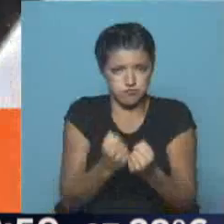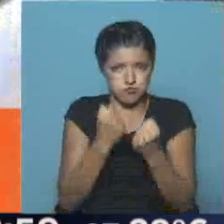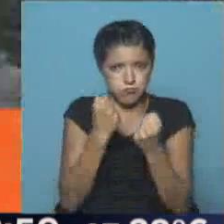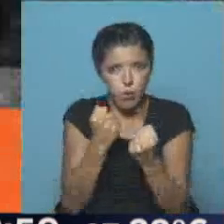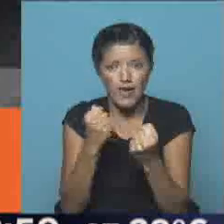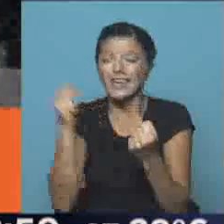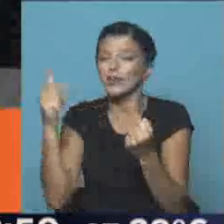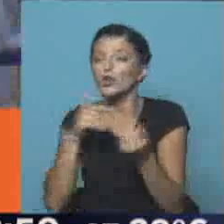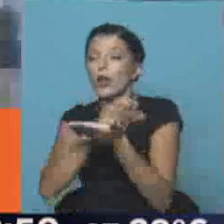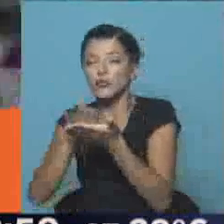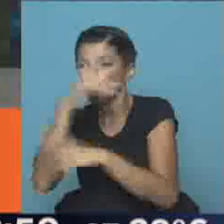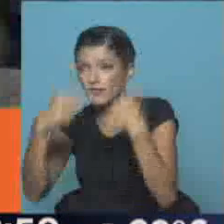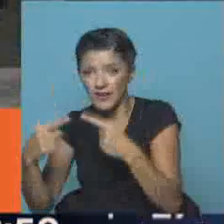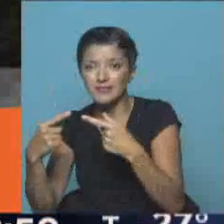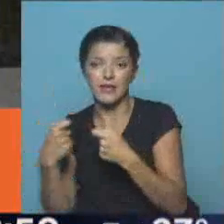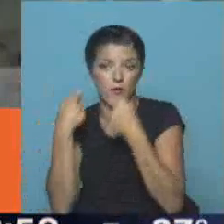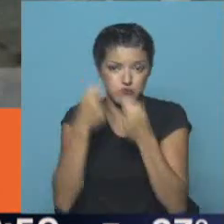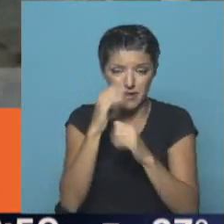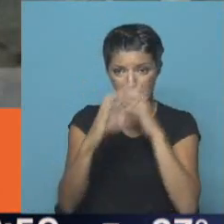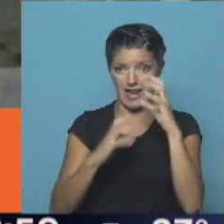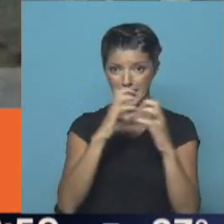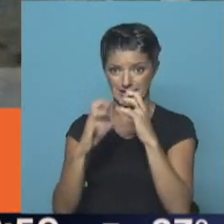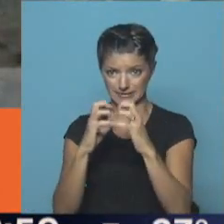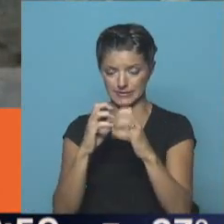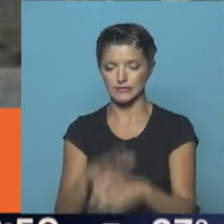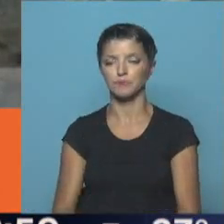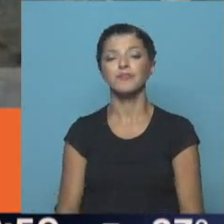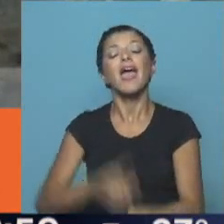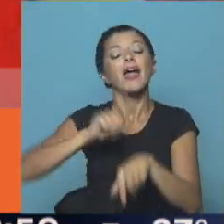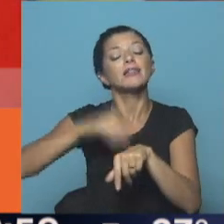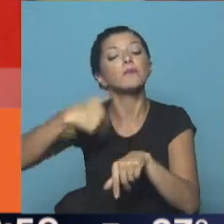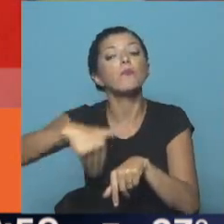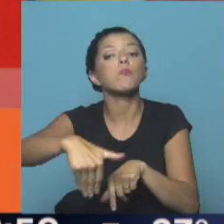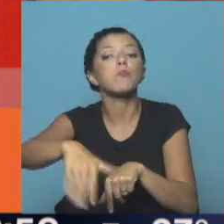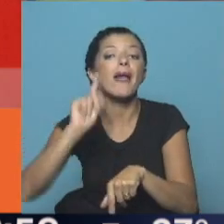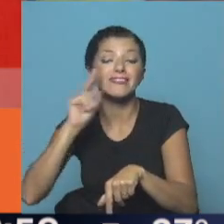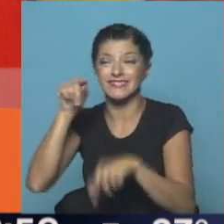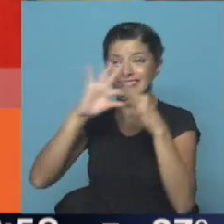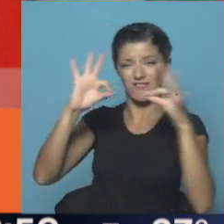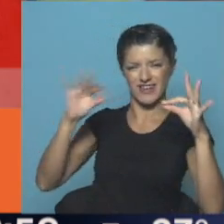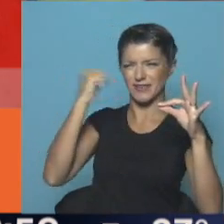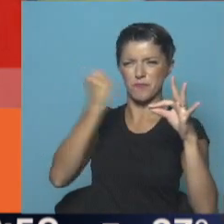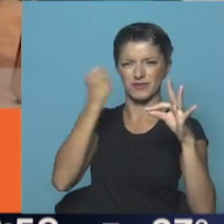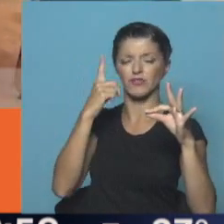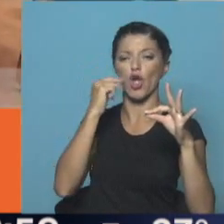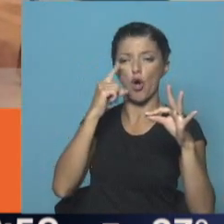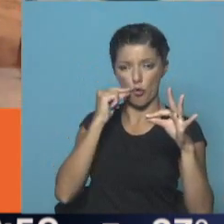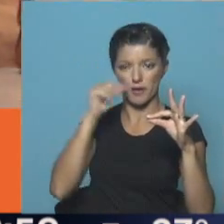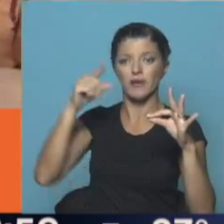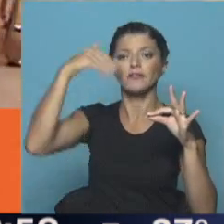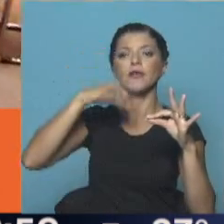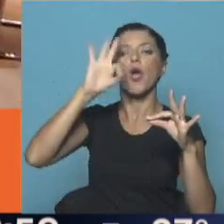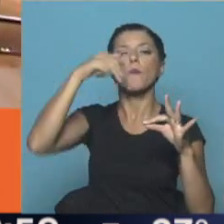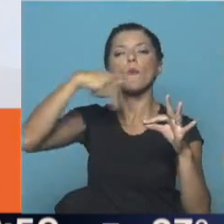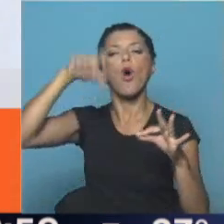las soluciones aportadas a esa crisis. El tiempo dirá si la célebre frase de Jean Monnet, uno de los padres